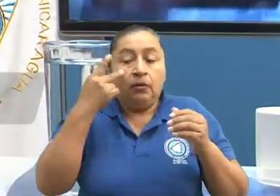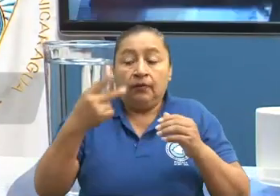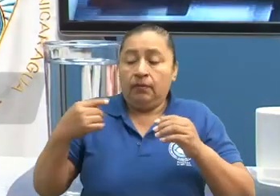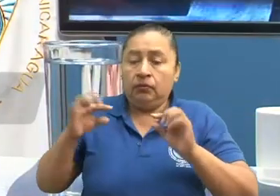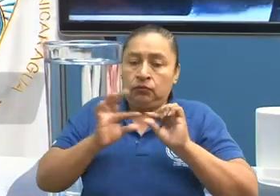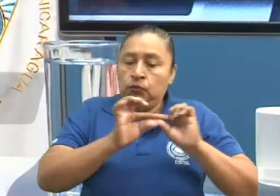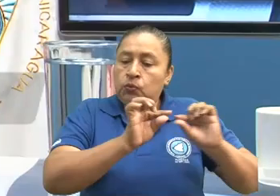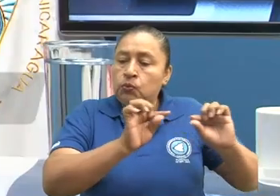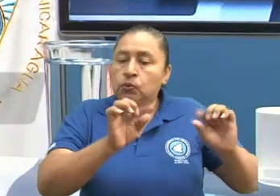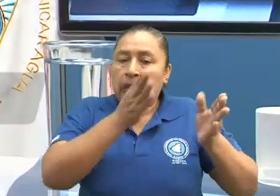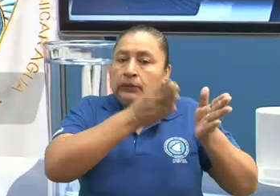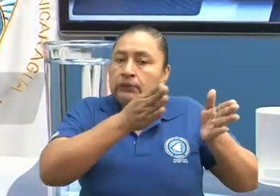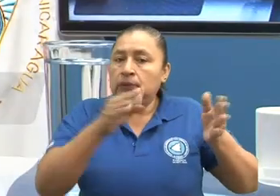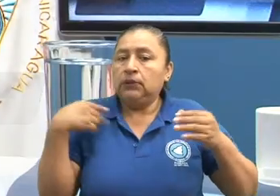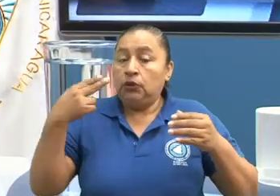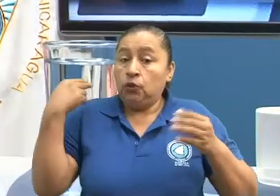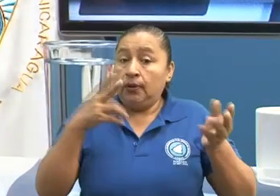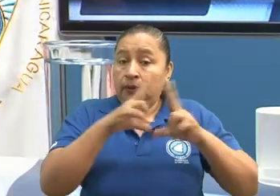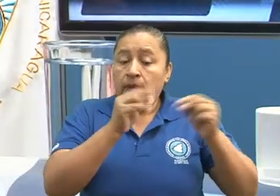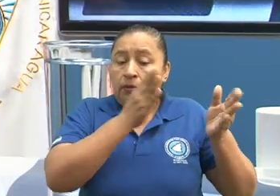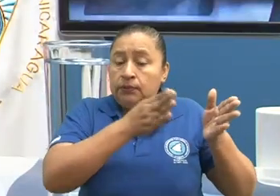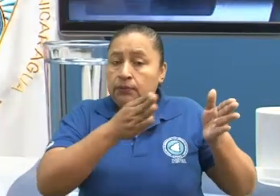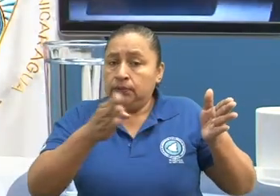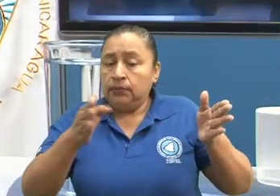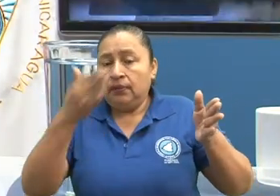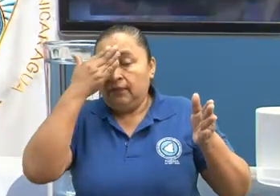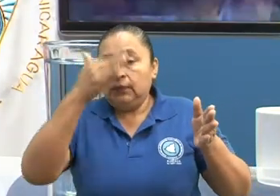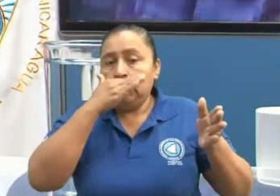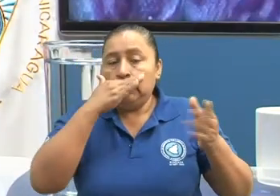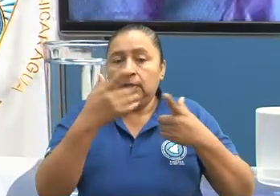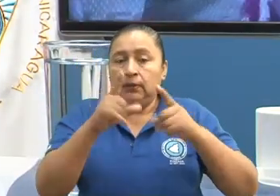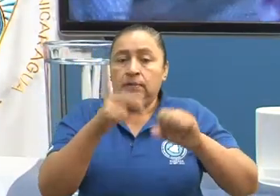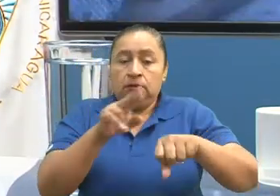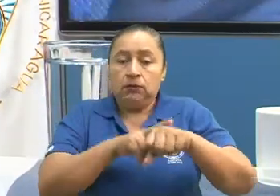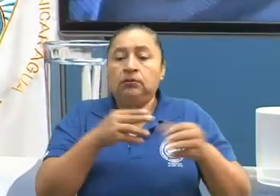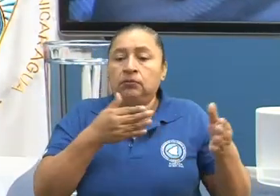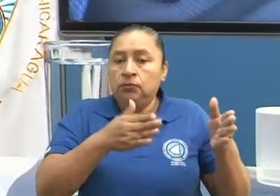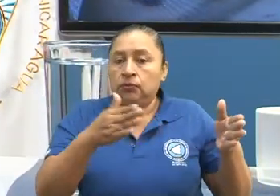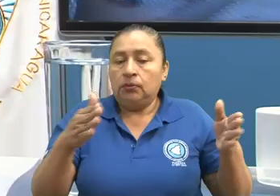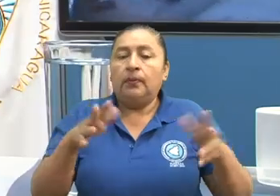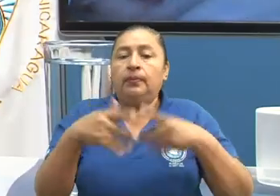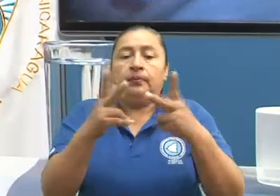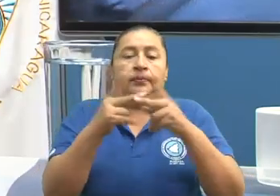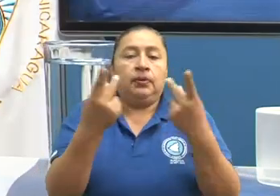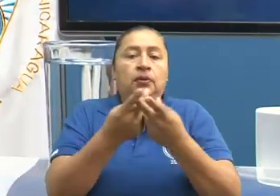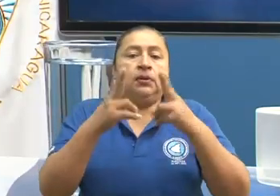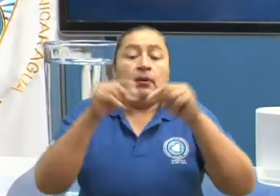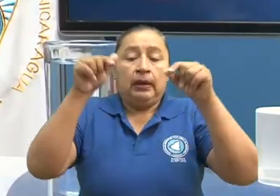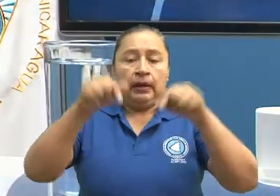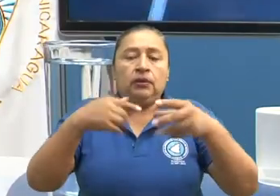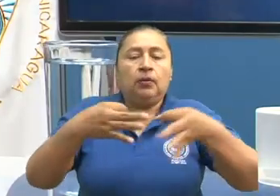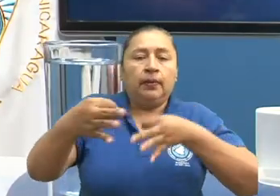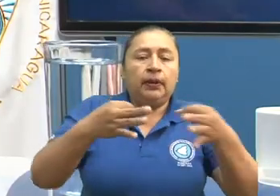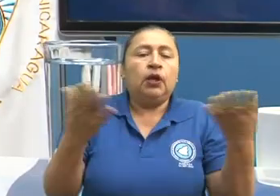histórica de nuestro país entendemos lo que implica tanto para el Frente Sandinista de Liberación Nacional como para el pueblo nicaragüense, y ahí que nos